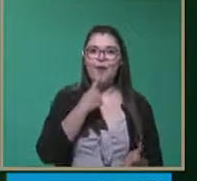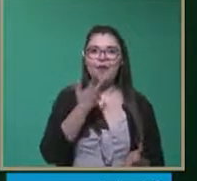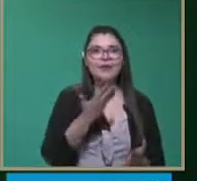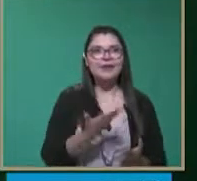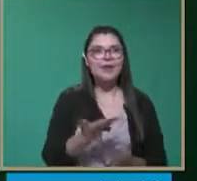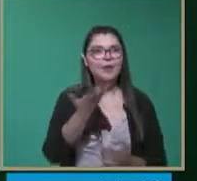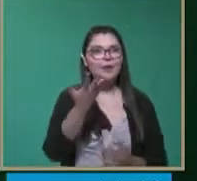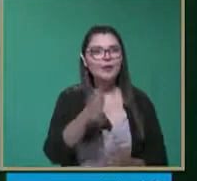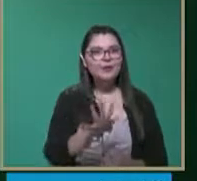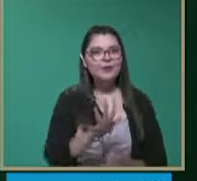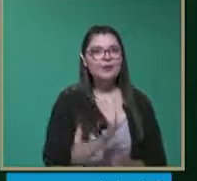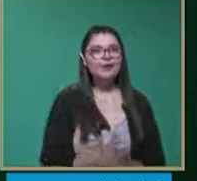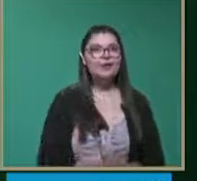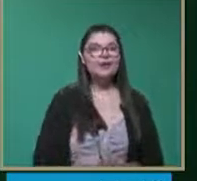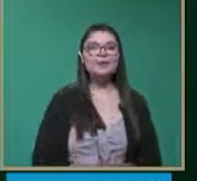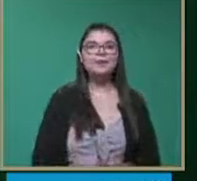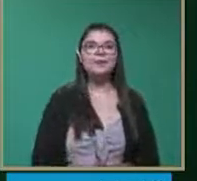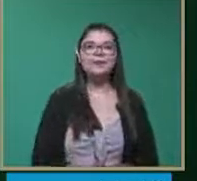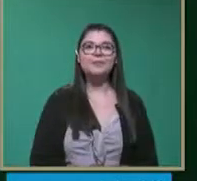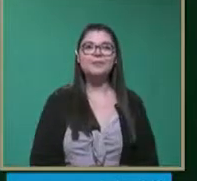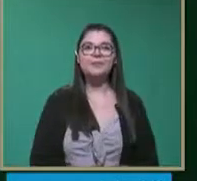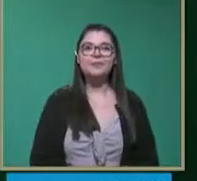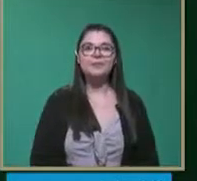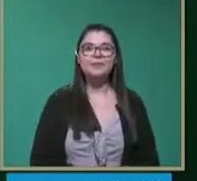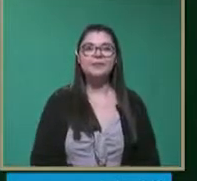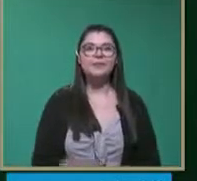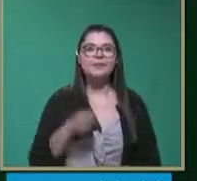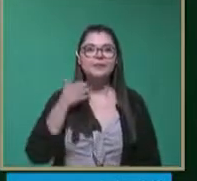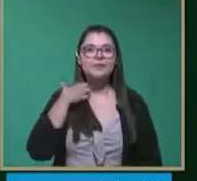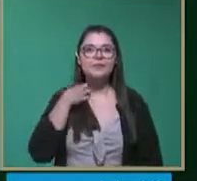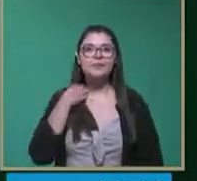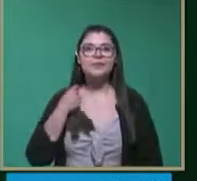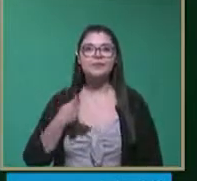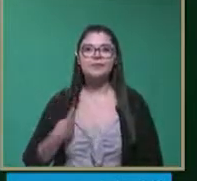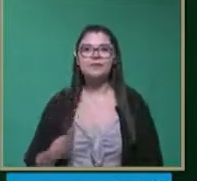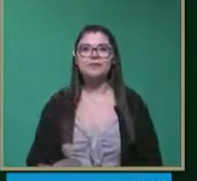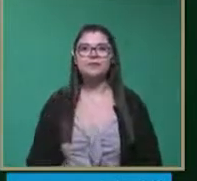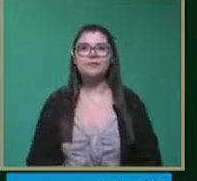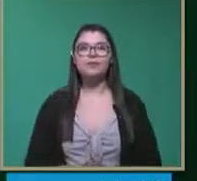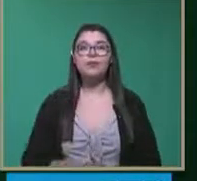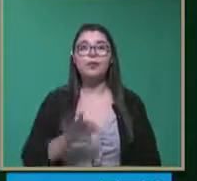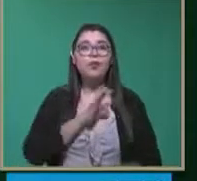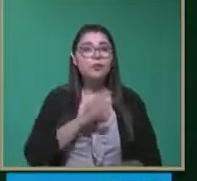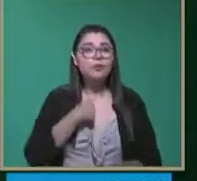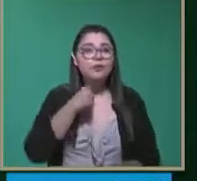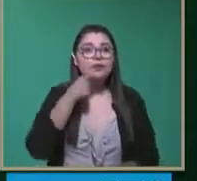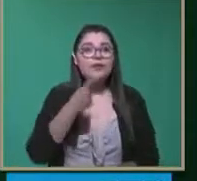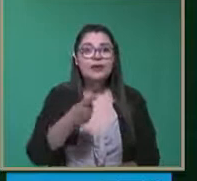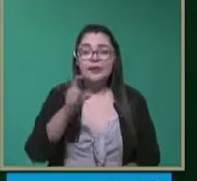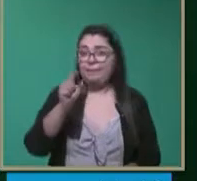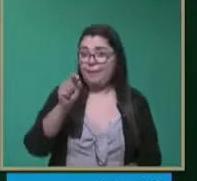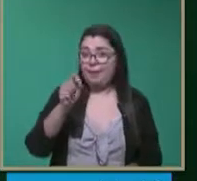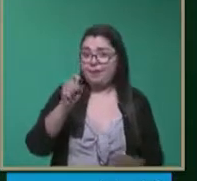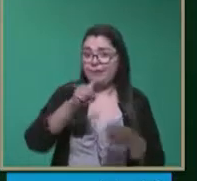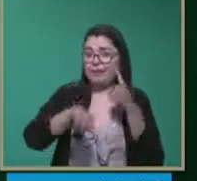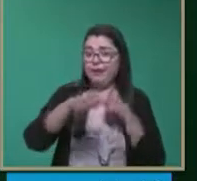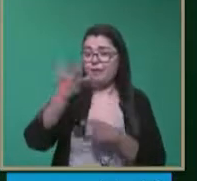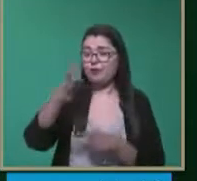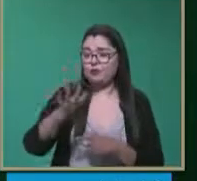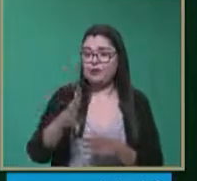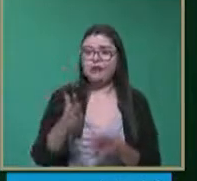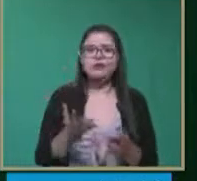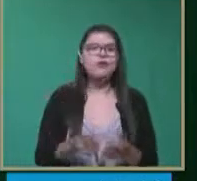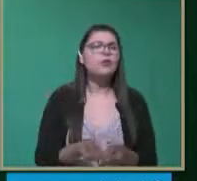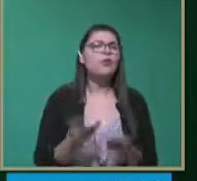Llegamos al número 10. Llegamos al número 10. Entonces, podemos decir que 20 menos 10 son